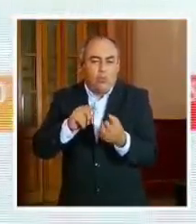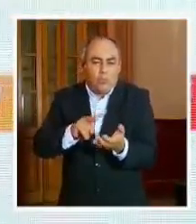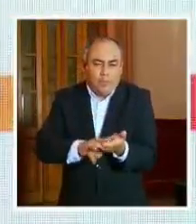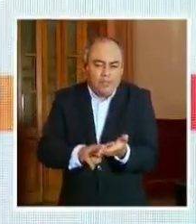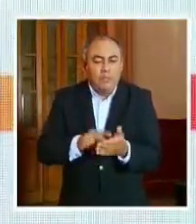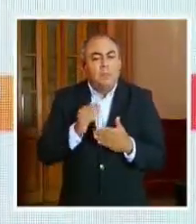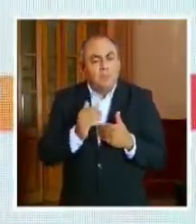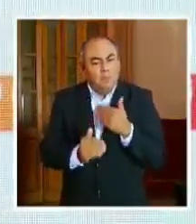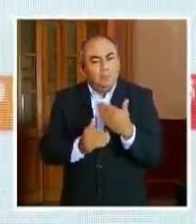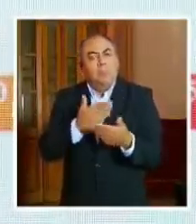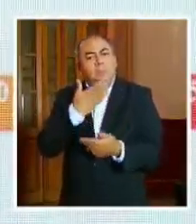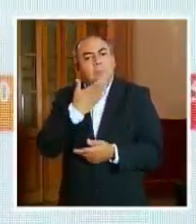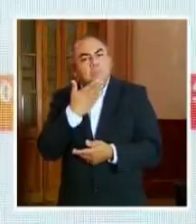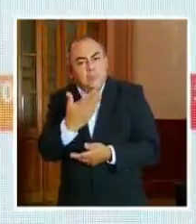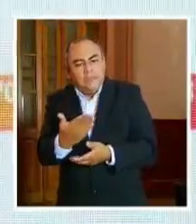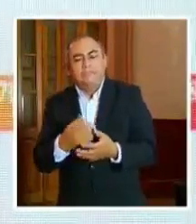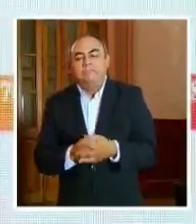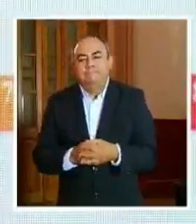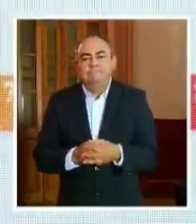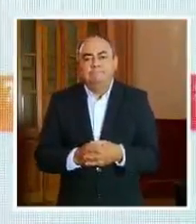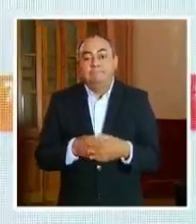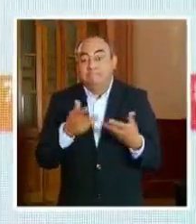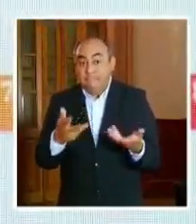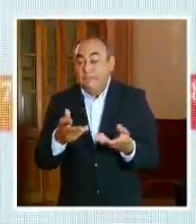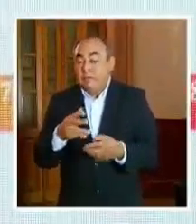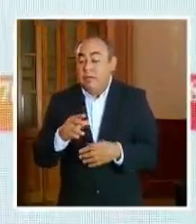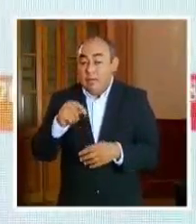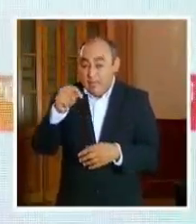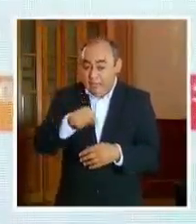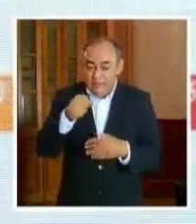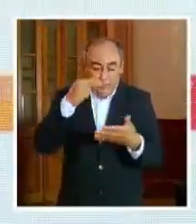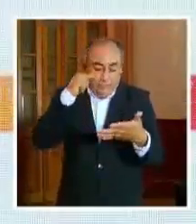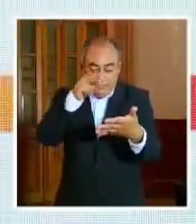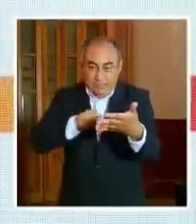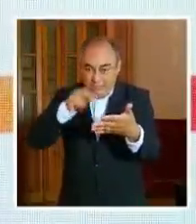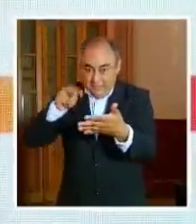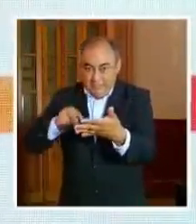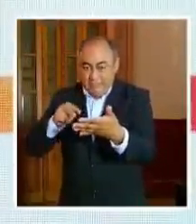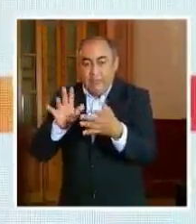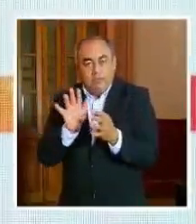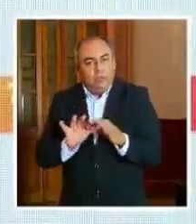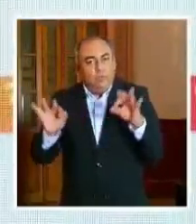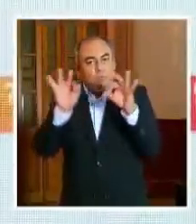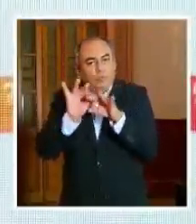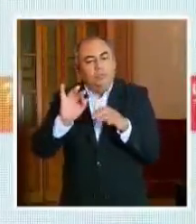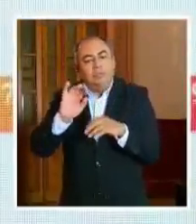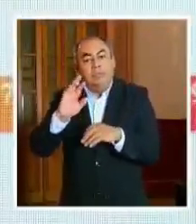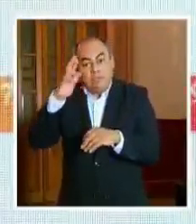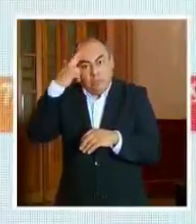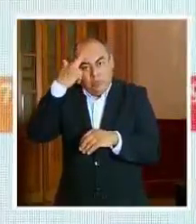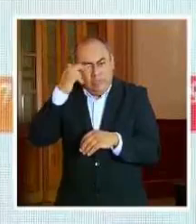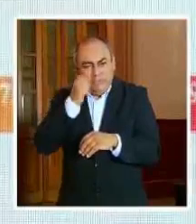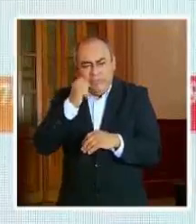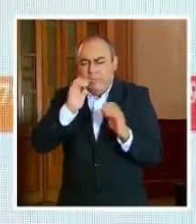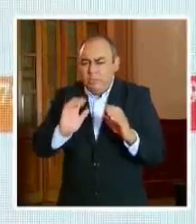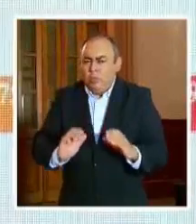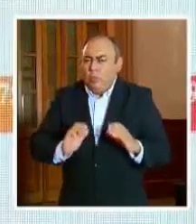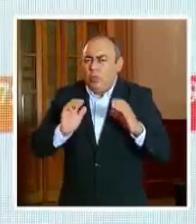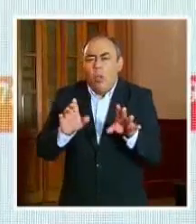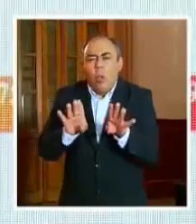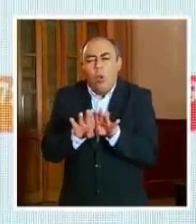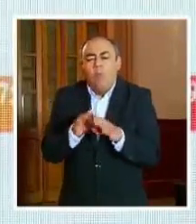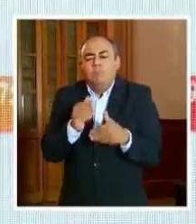avanzado importantemente. Aquí lo que hay que reforzar es las medidas de protección y de